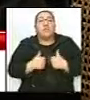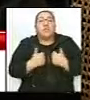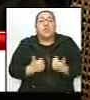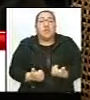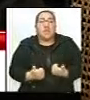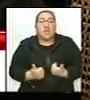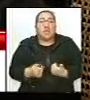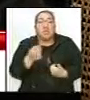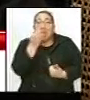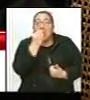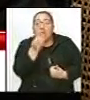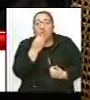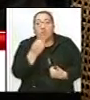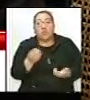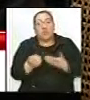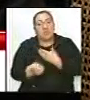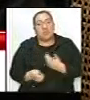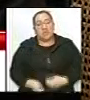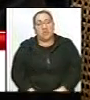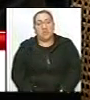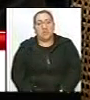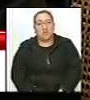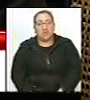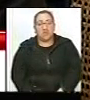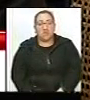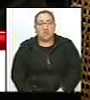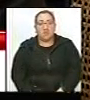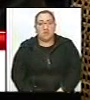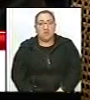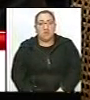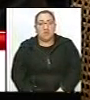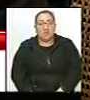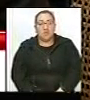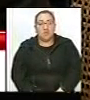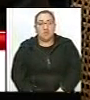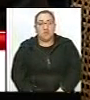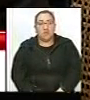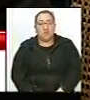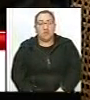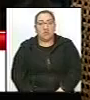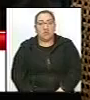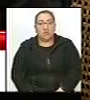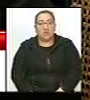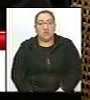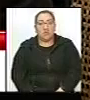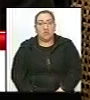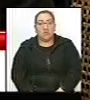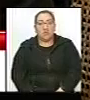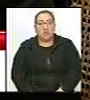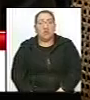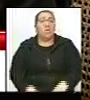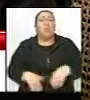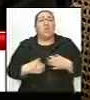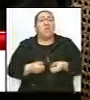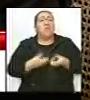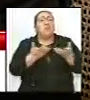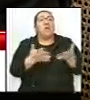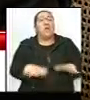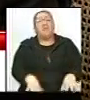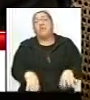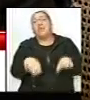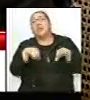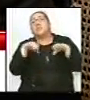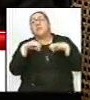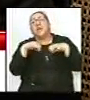para la comida, presidente. No podemos seguir llevando frazadas o paquitas de